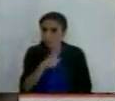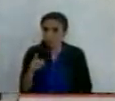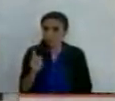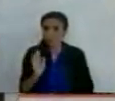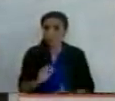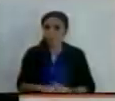fuego